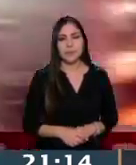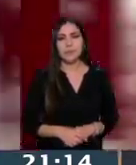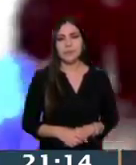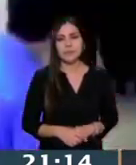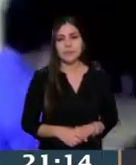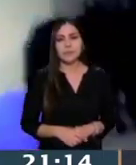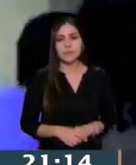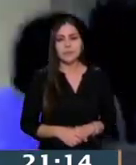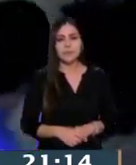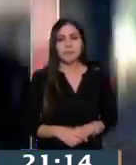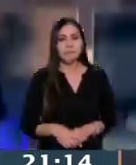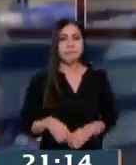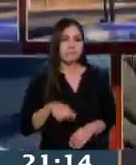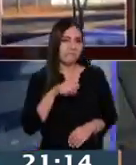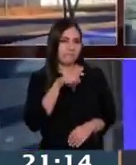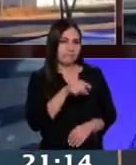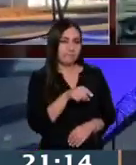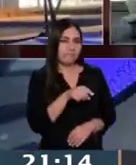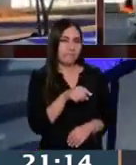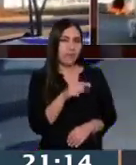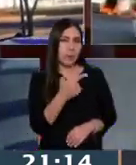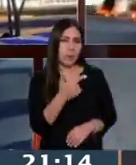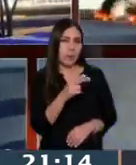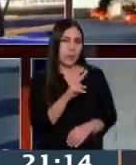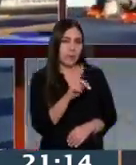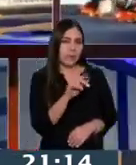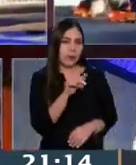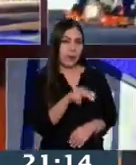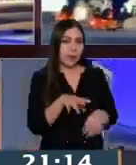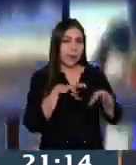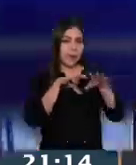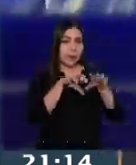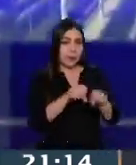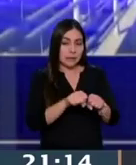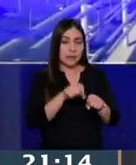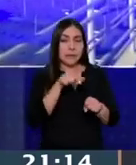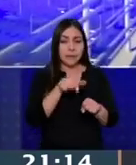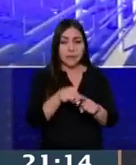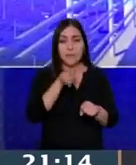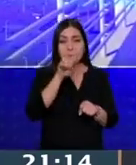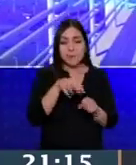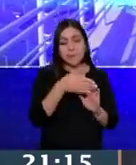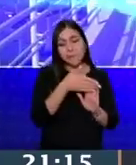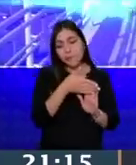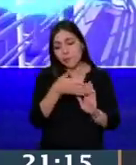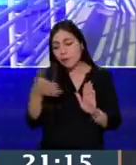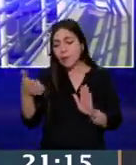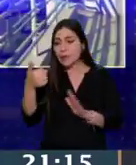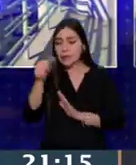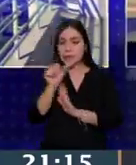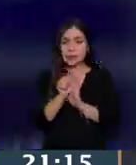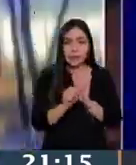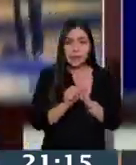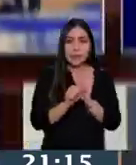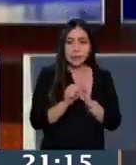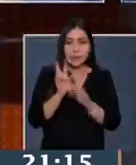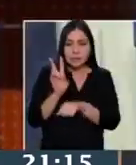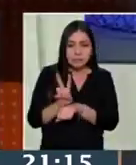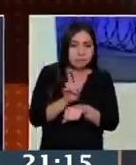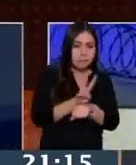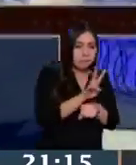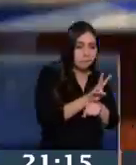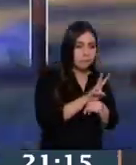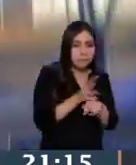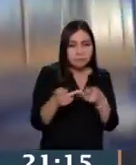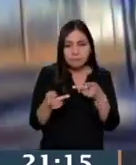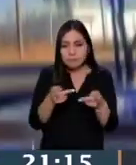La captura de Guzmán es el resultado de un operativo de 6 meses de reconocimiento y vigilancia realizado en coordinación entre